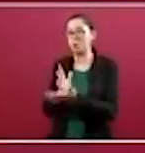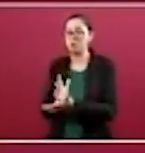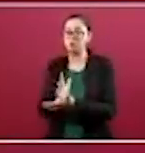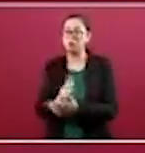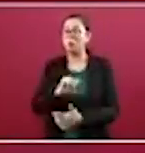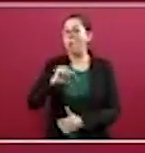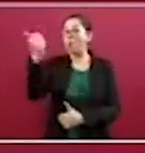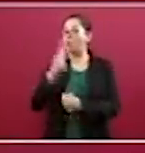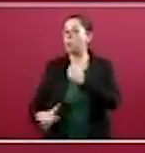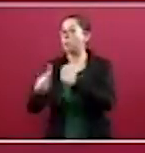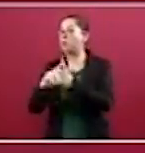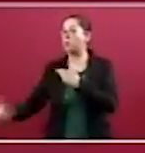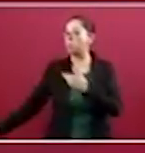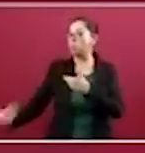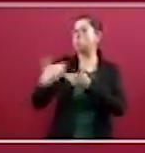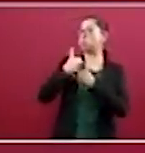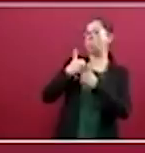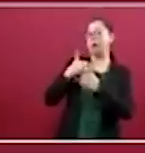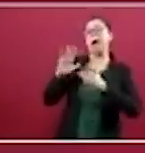soberanía. ¿Y qué es